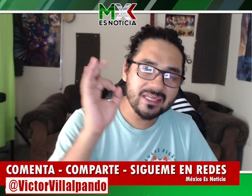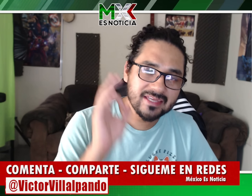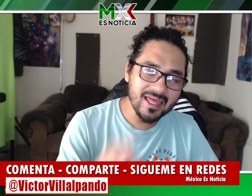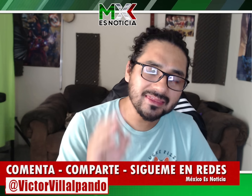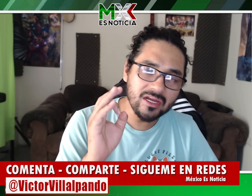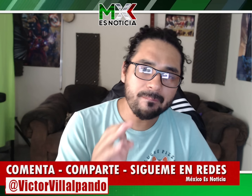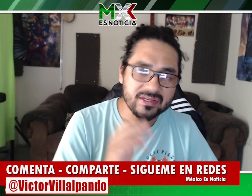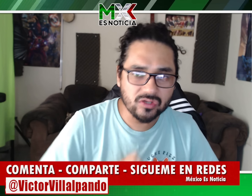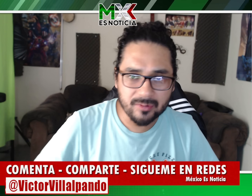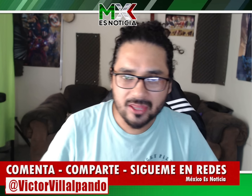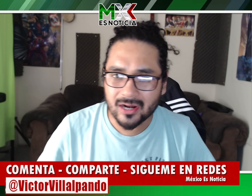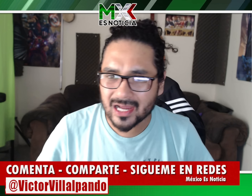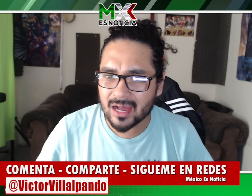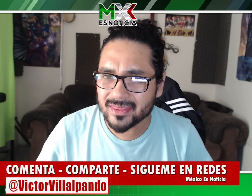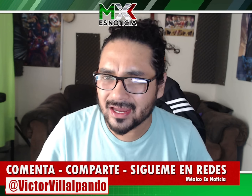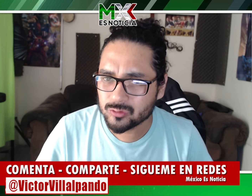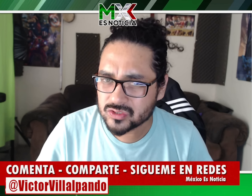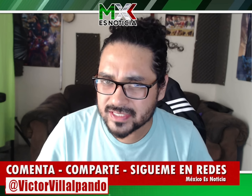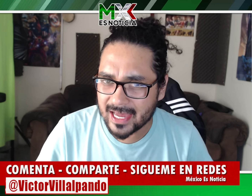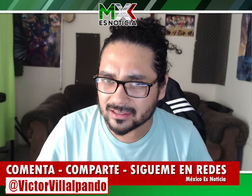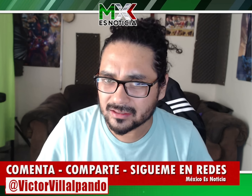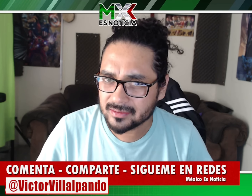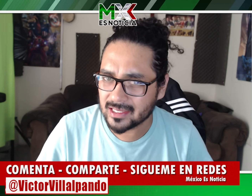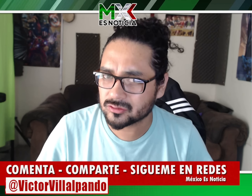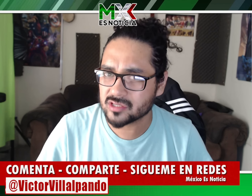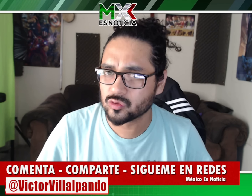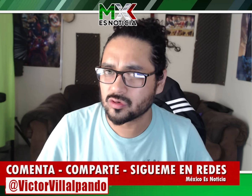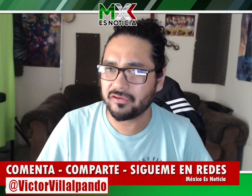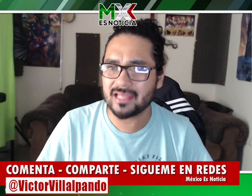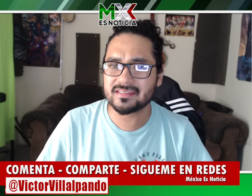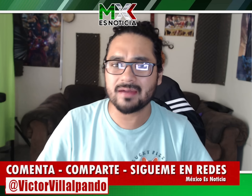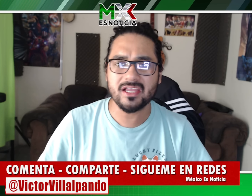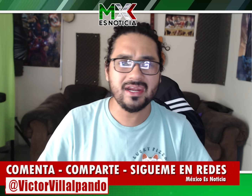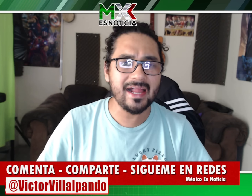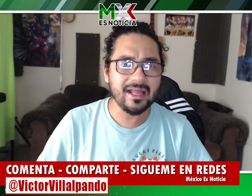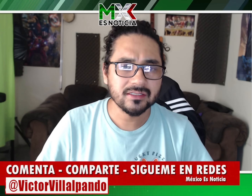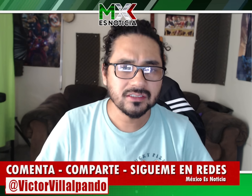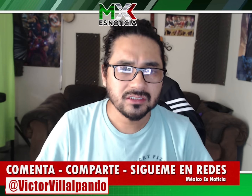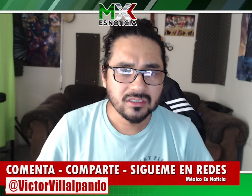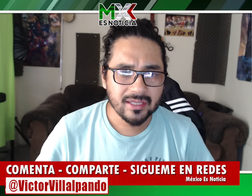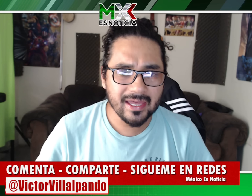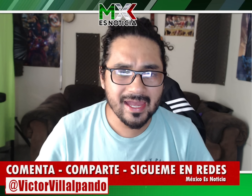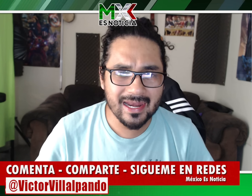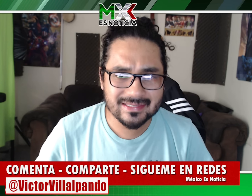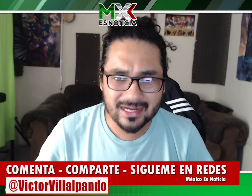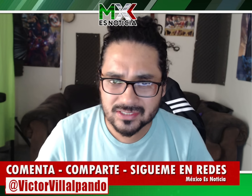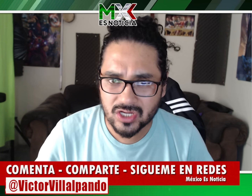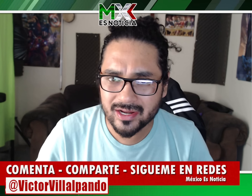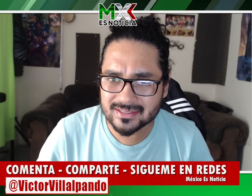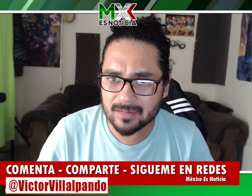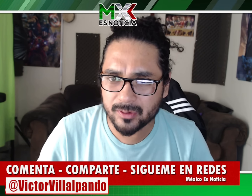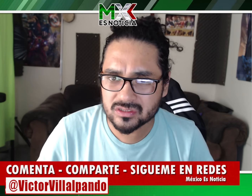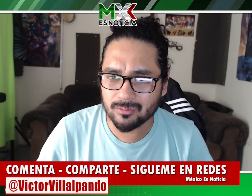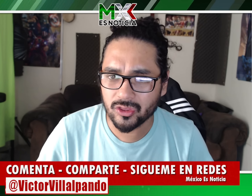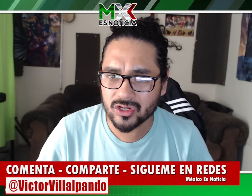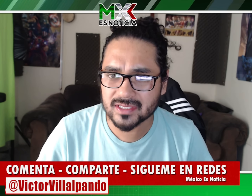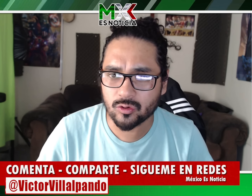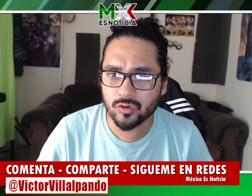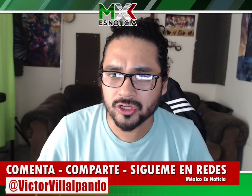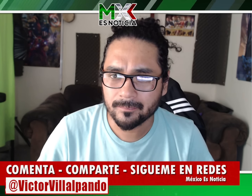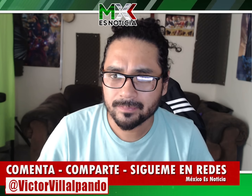el presidente López Obrador acaba de anunciar dentro de su conferencia mañanera que las elecciones del próximo